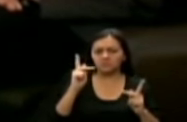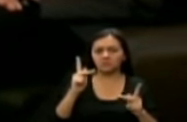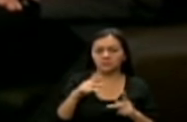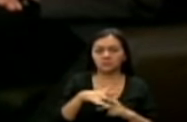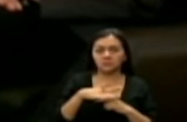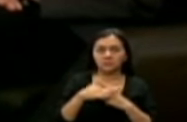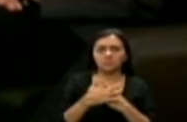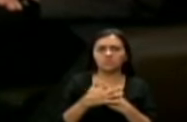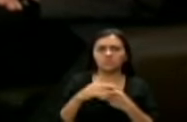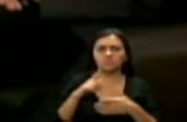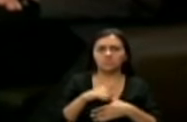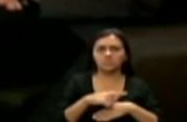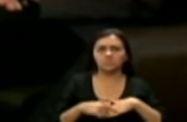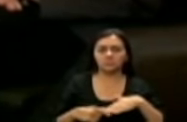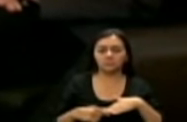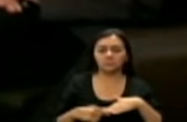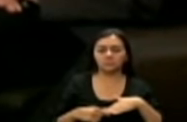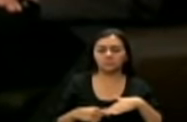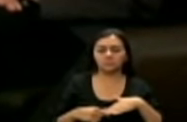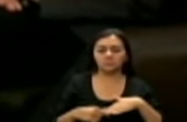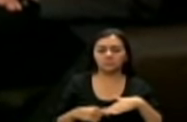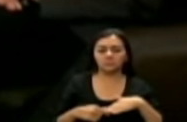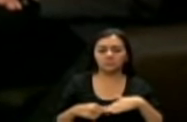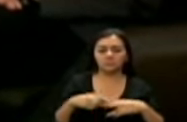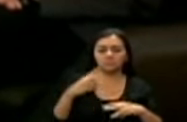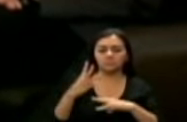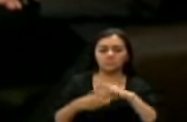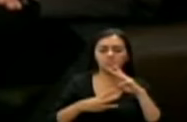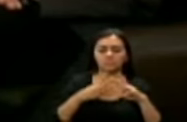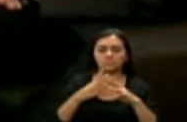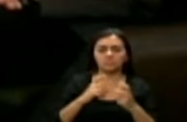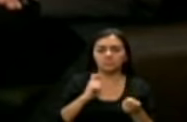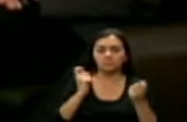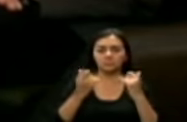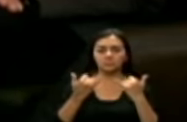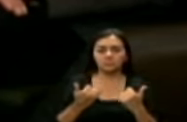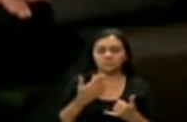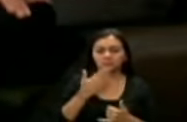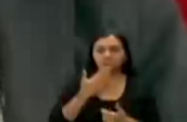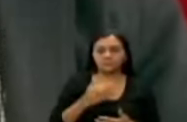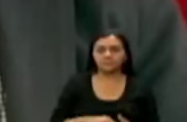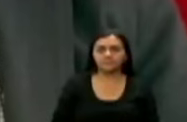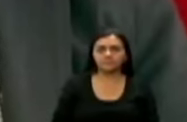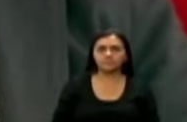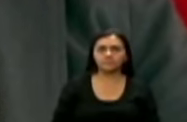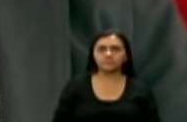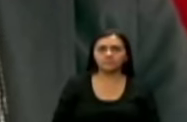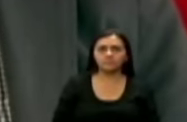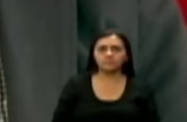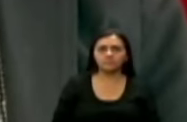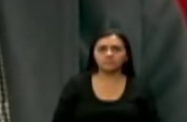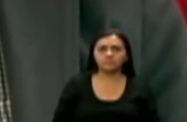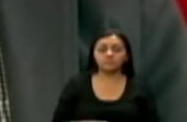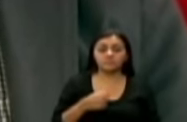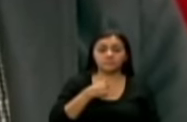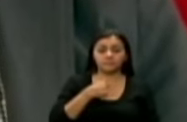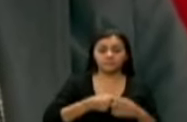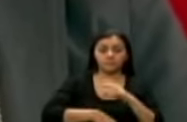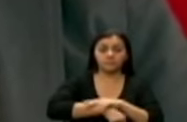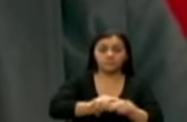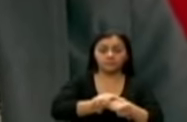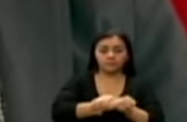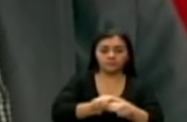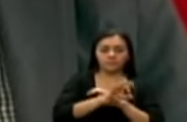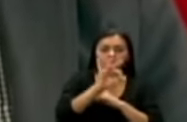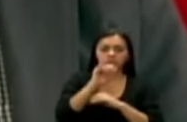ahora en América Latina y en el mundo de los cambios que estamos viviendo en estos momentos? Me parece que lo de la FIFA no afectó tanto como